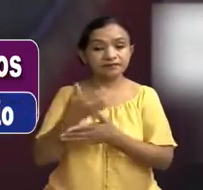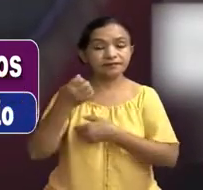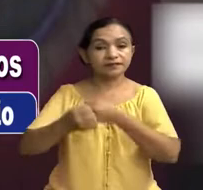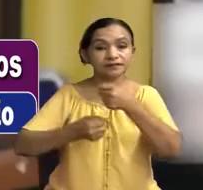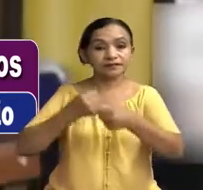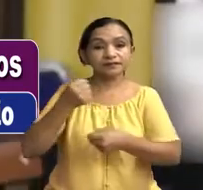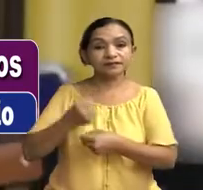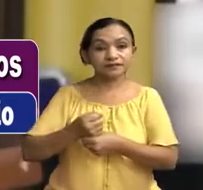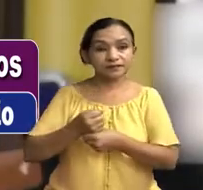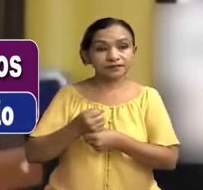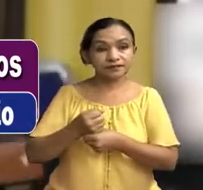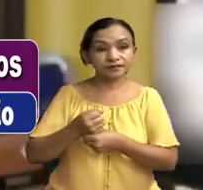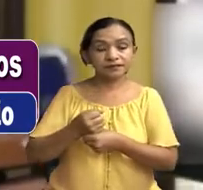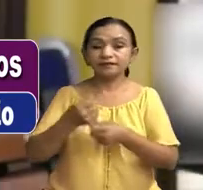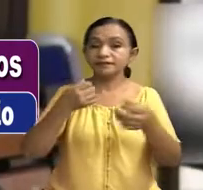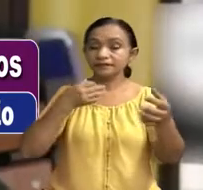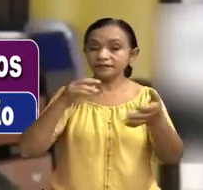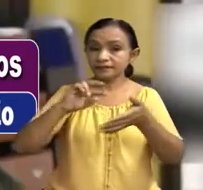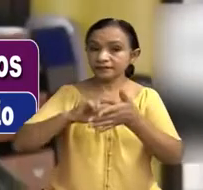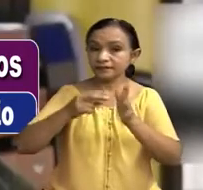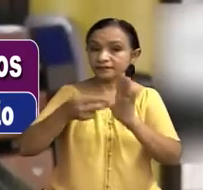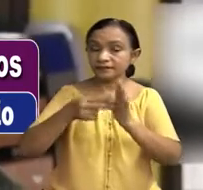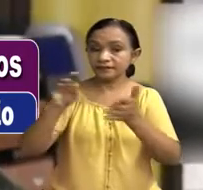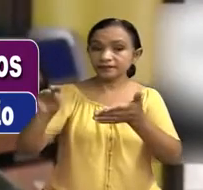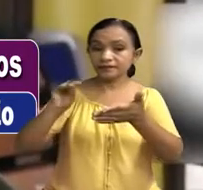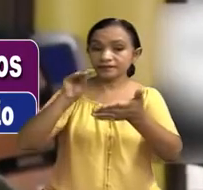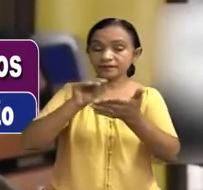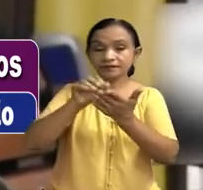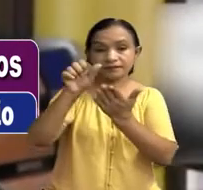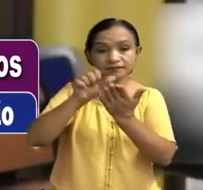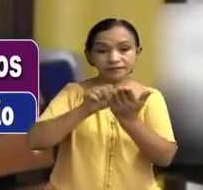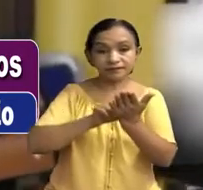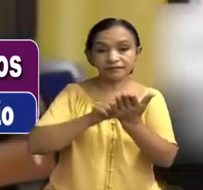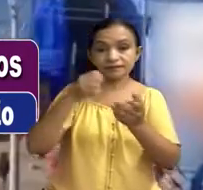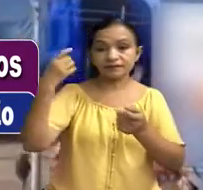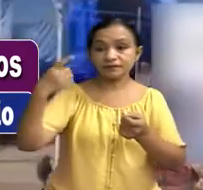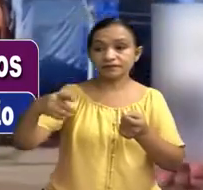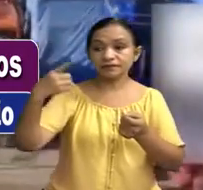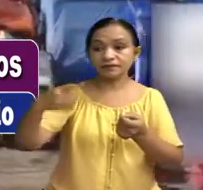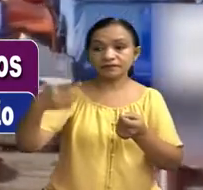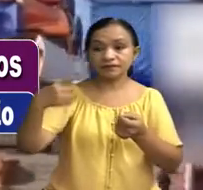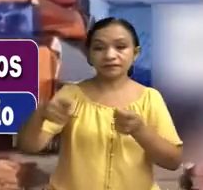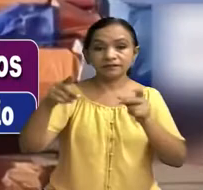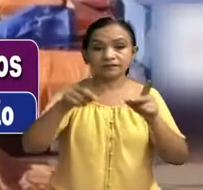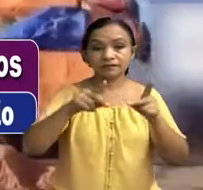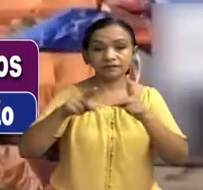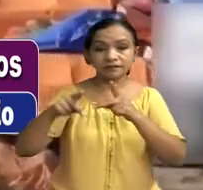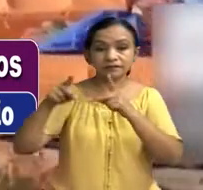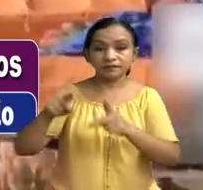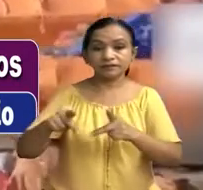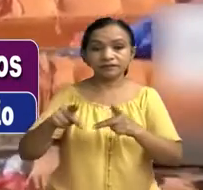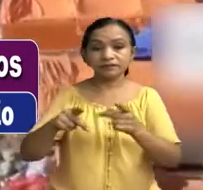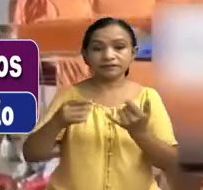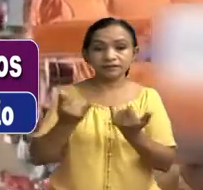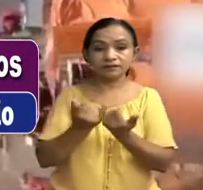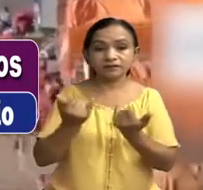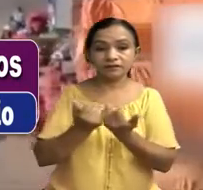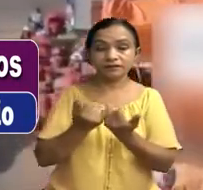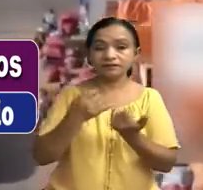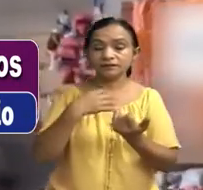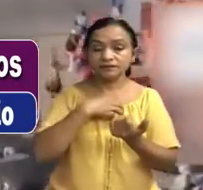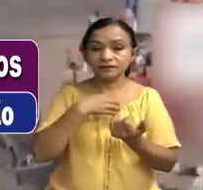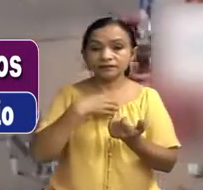¿verdad? Sí. Implicó poner en agenda los derechos de los históricamente excluidos, la reivindicación de la